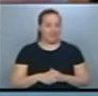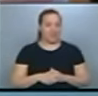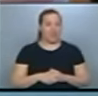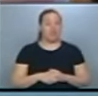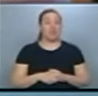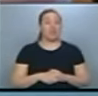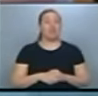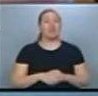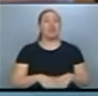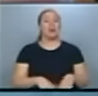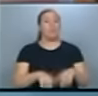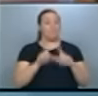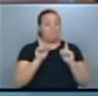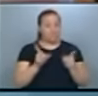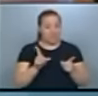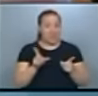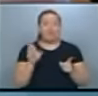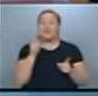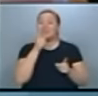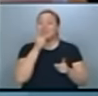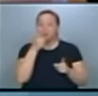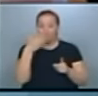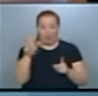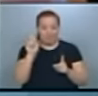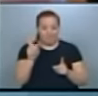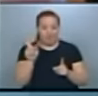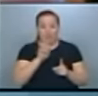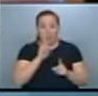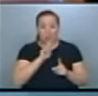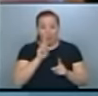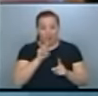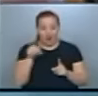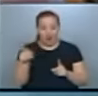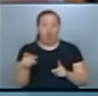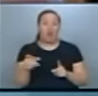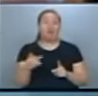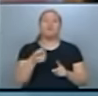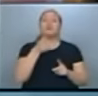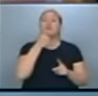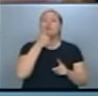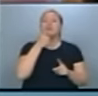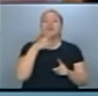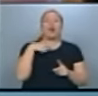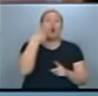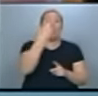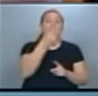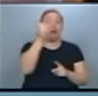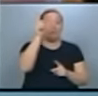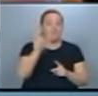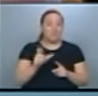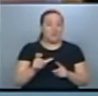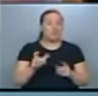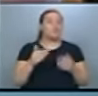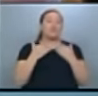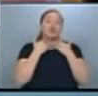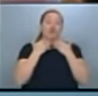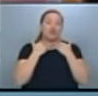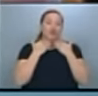la propia mujer que está involucrada en esta historia como tercera en discordia. Sí lo mandó alguien, una tercera persona, no lo sé